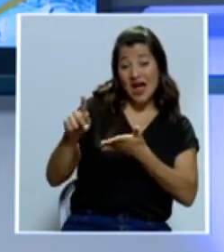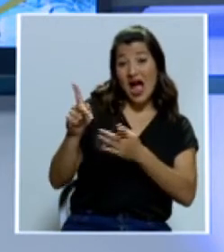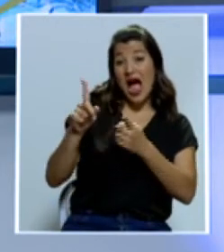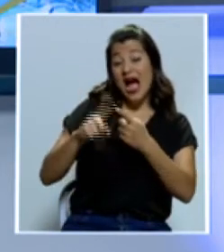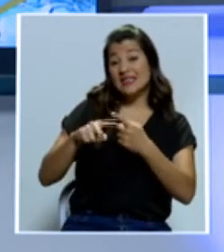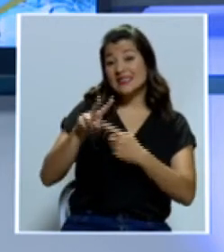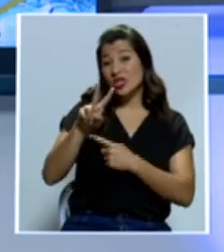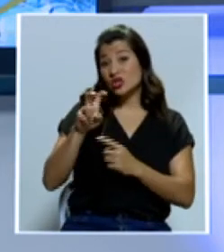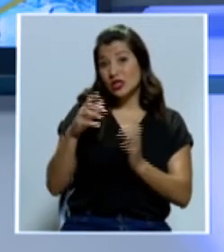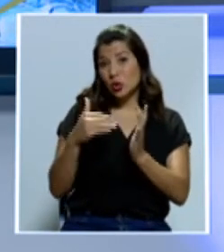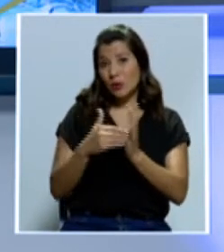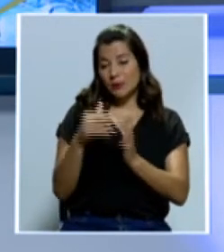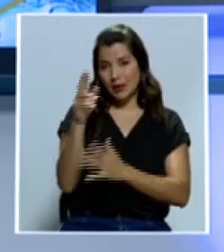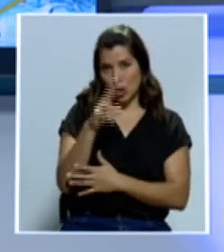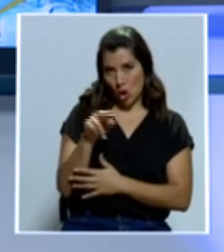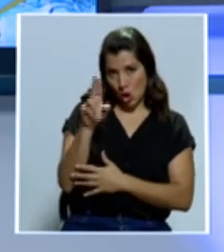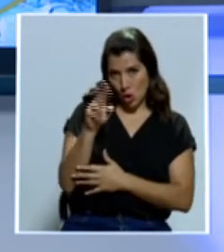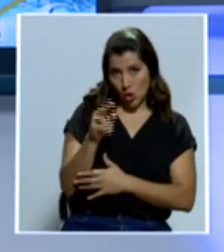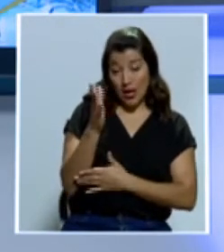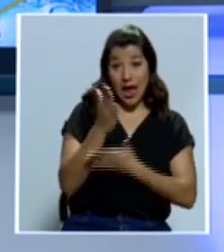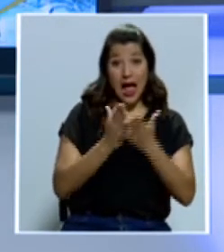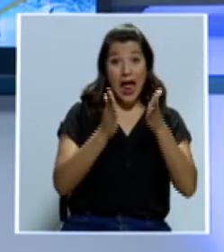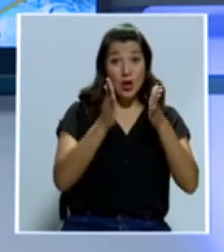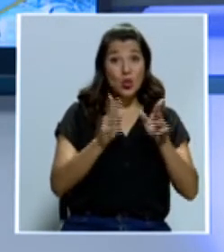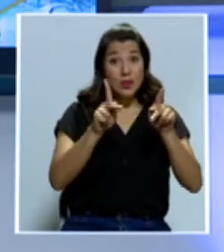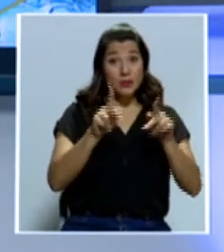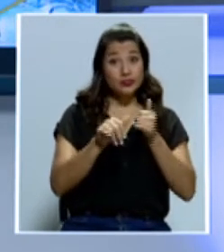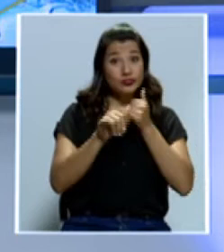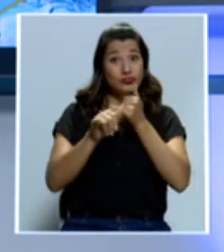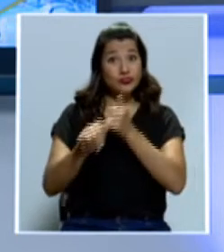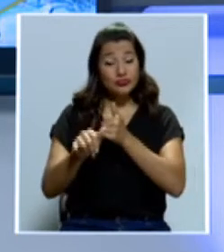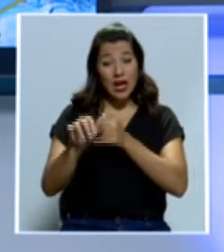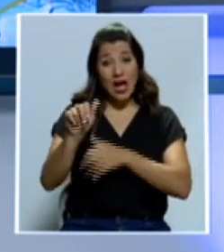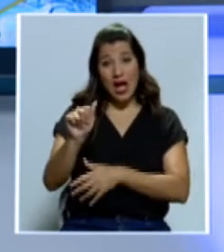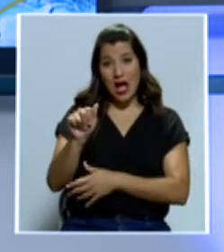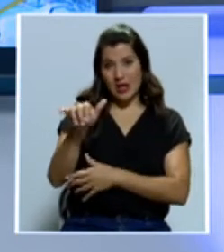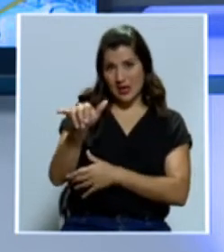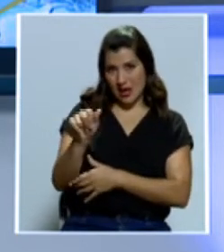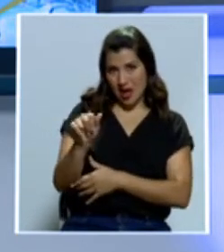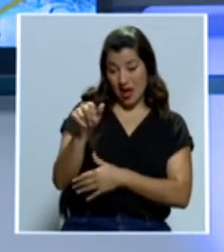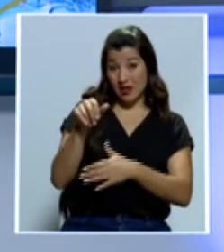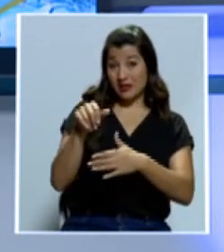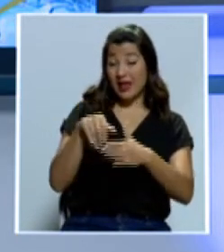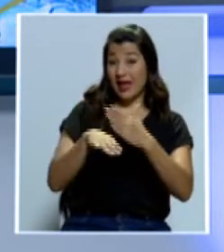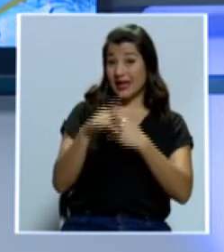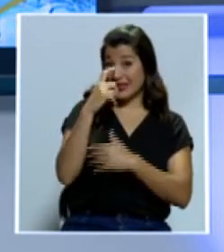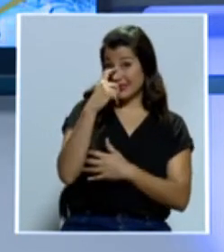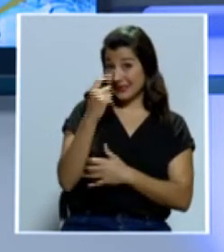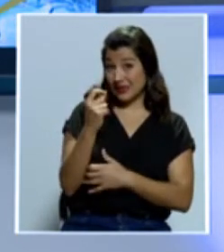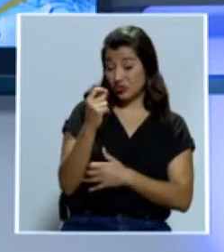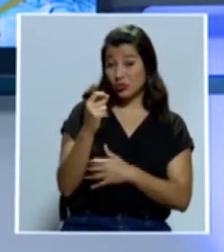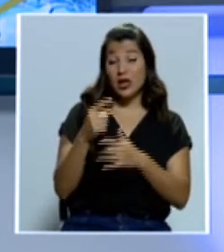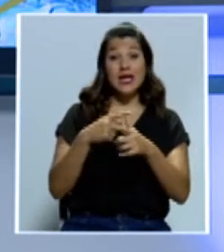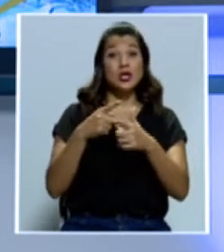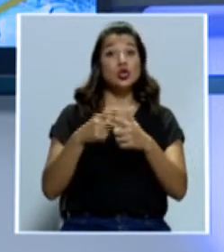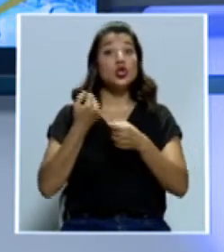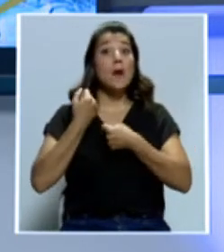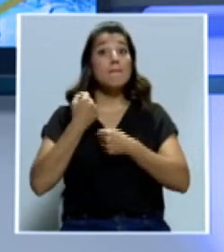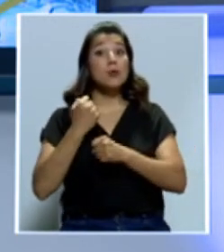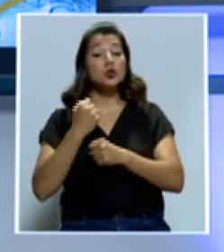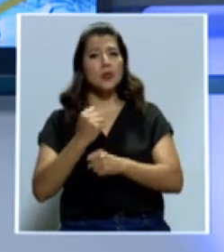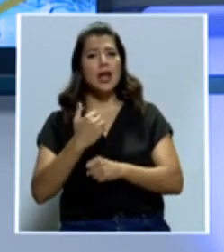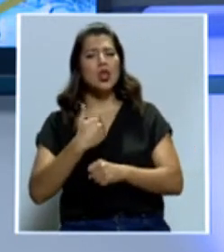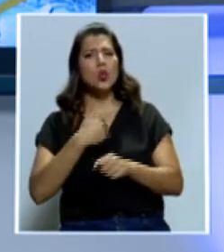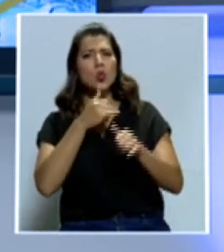abonados en Escazú denunciaron acueductos y alcantarillados. Este acto llevó a la municipalidad a presentar una denuncia ante la ARECEP